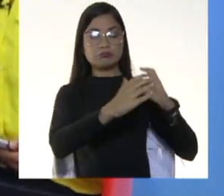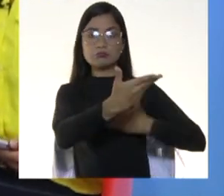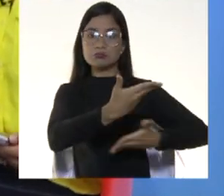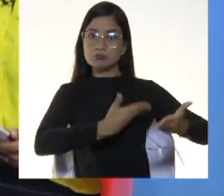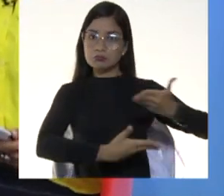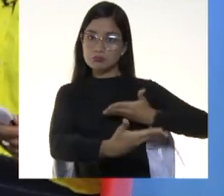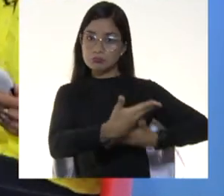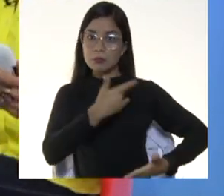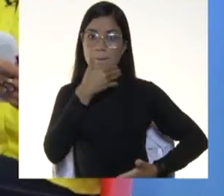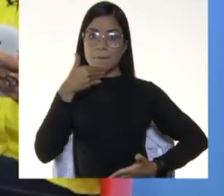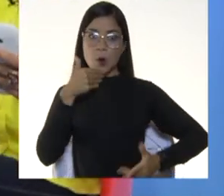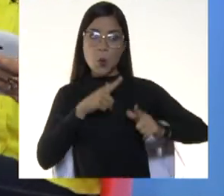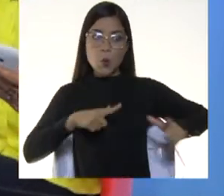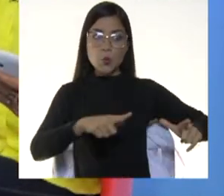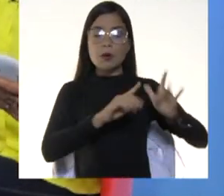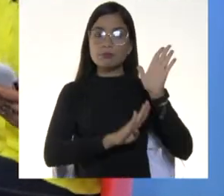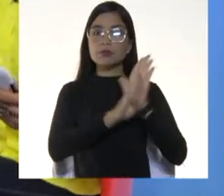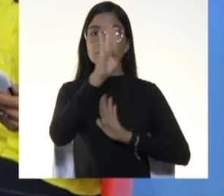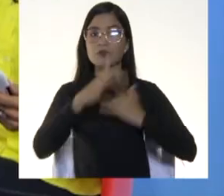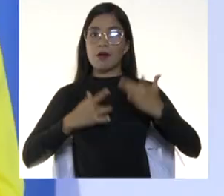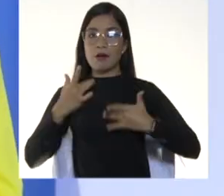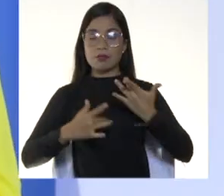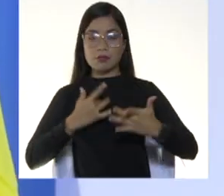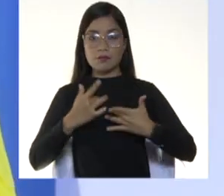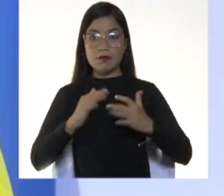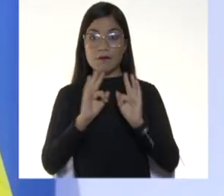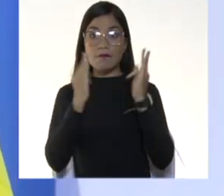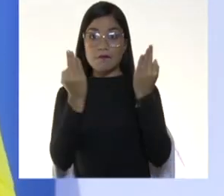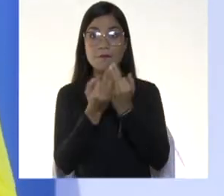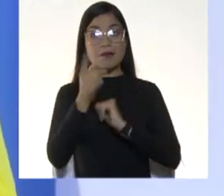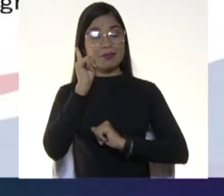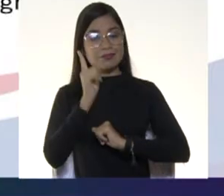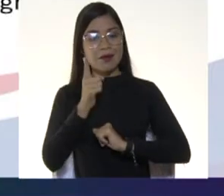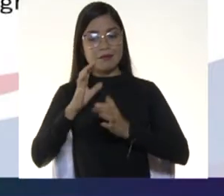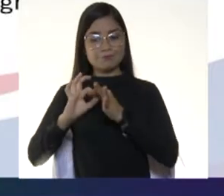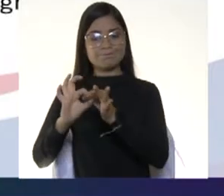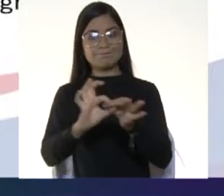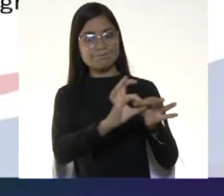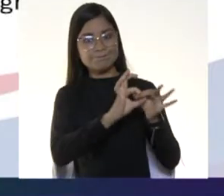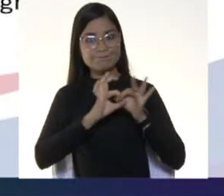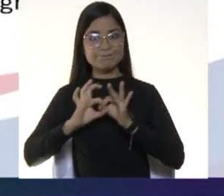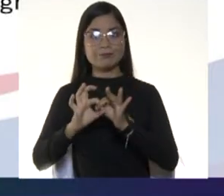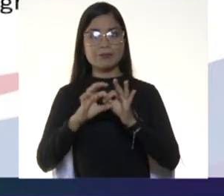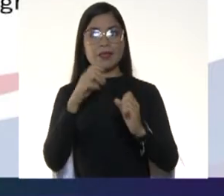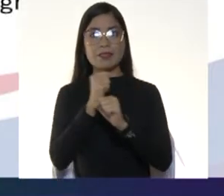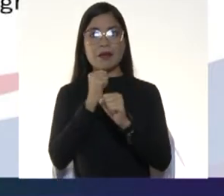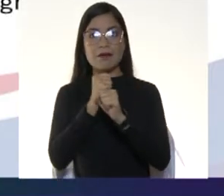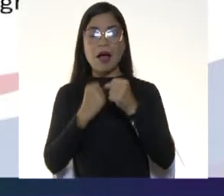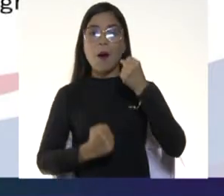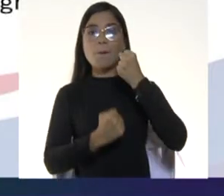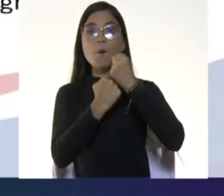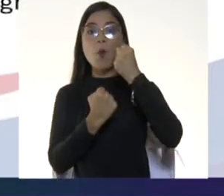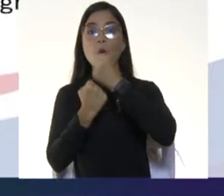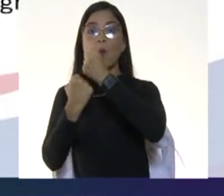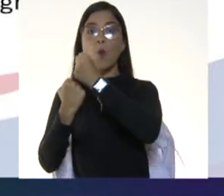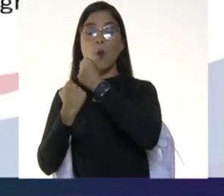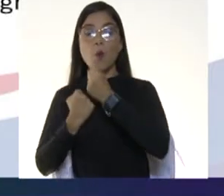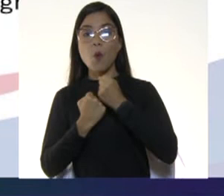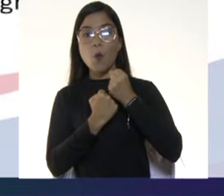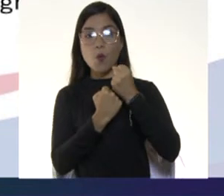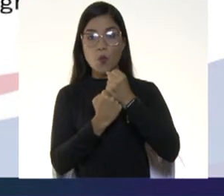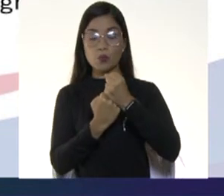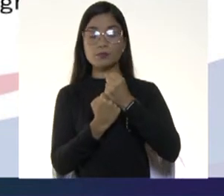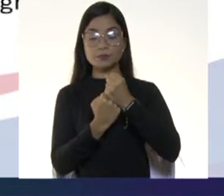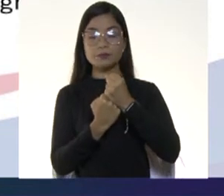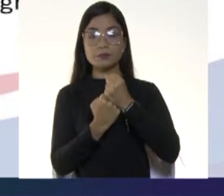actividades con los estudiantes. La familia debe trabajar unida, apoyarse compararse los unos con los otros,